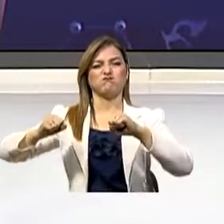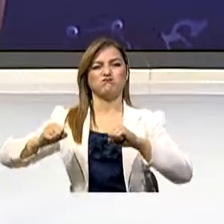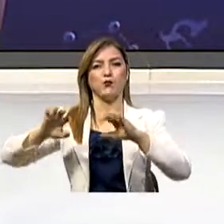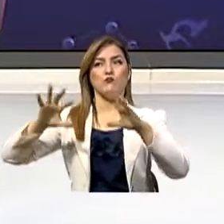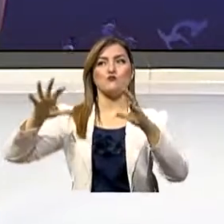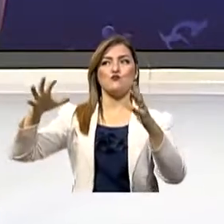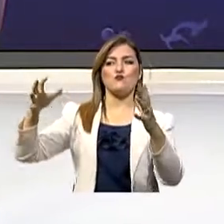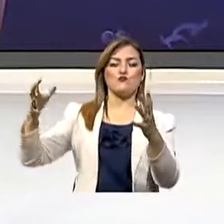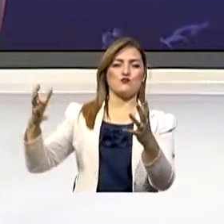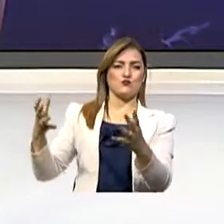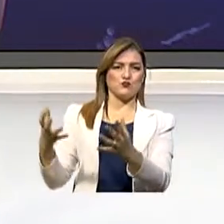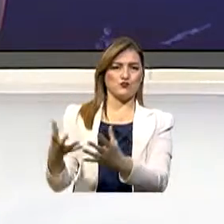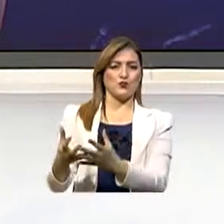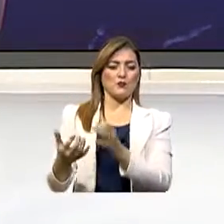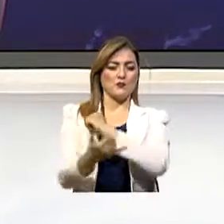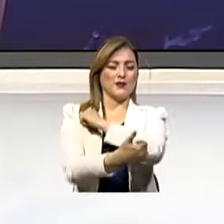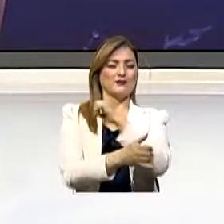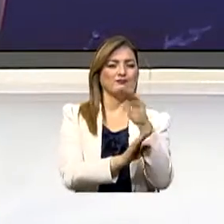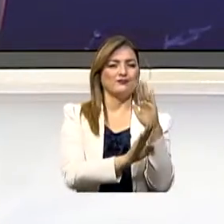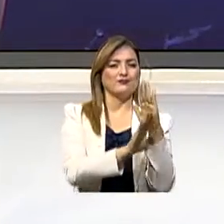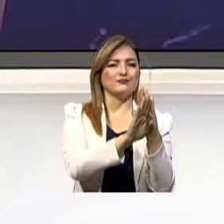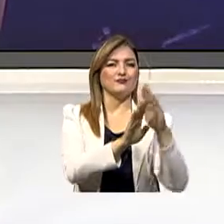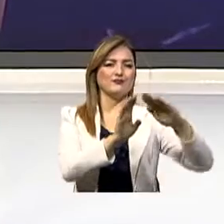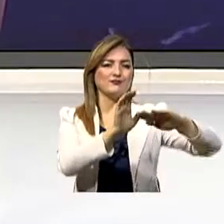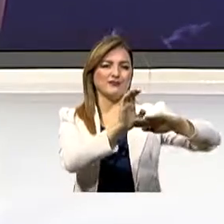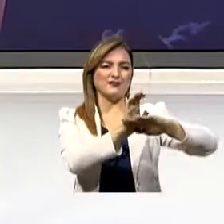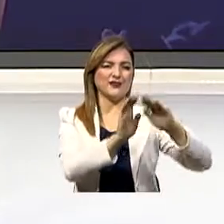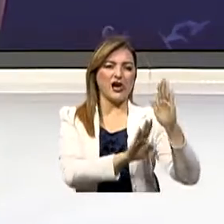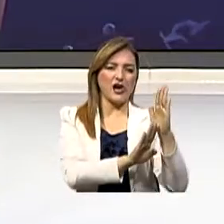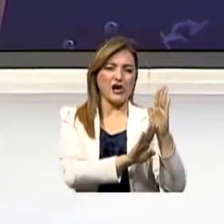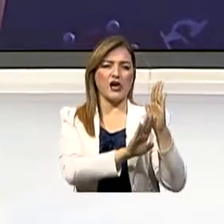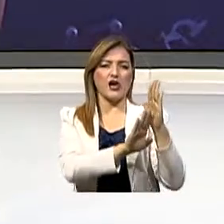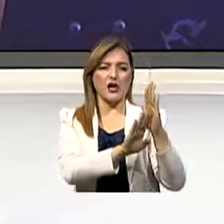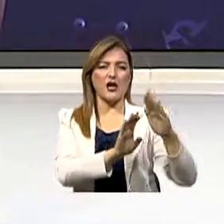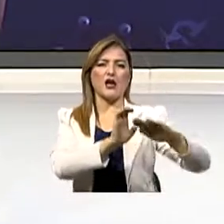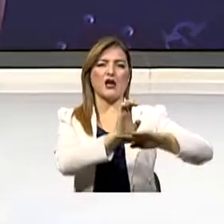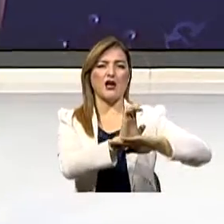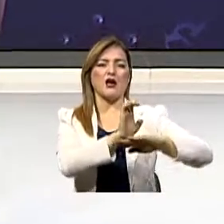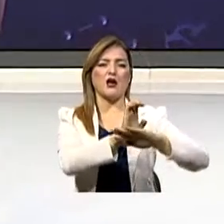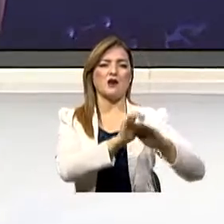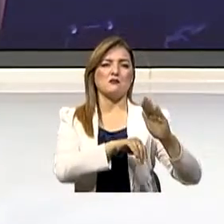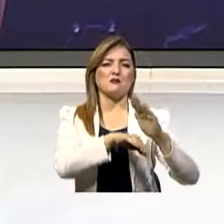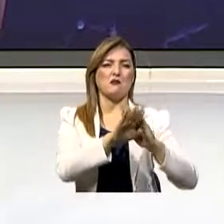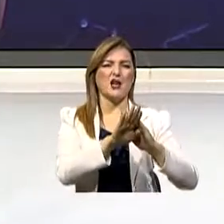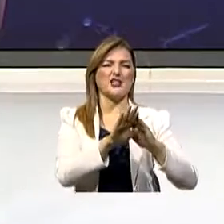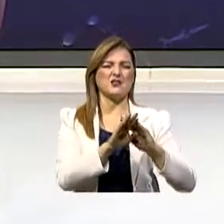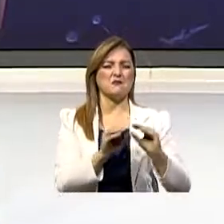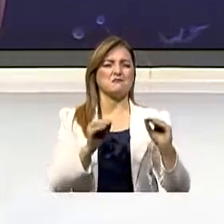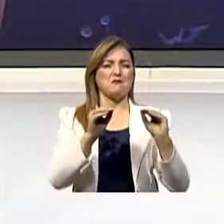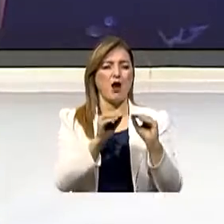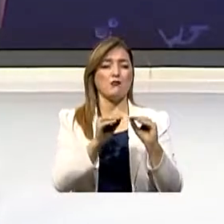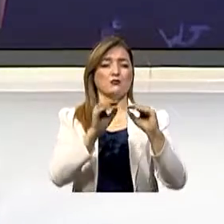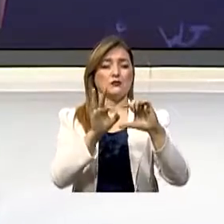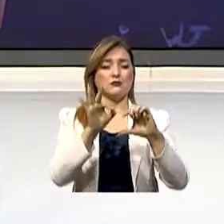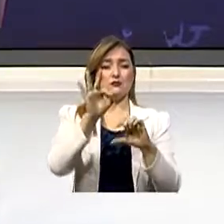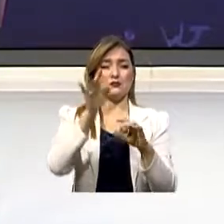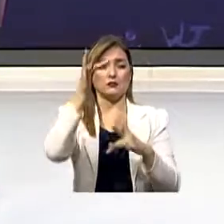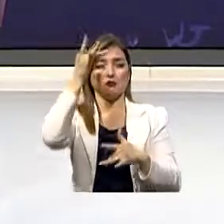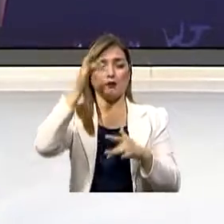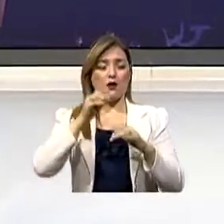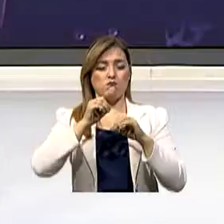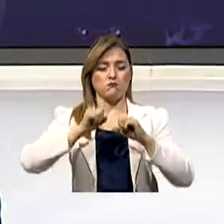planeta pero los países en vías de desarrollo como el ecuador pues estamos aumentando la velocidad de crecimiento de esta enfermedad